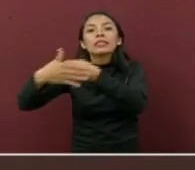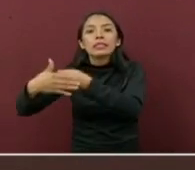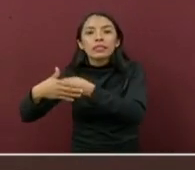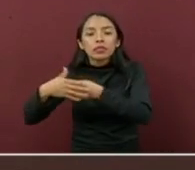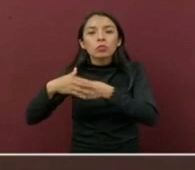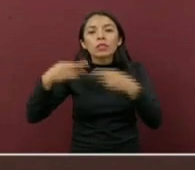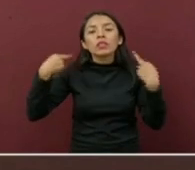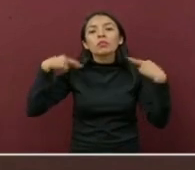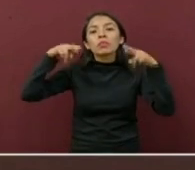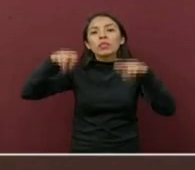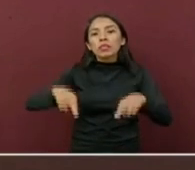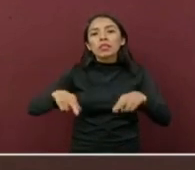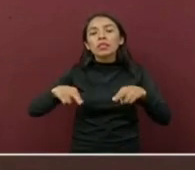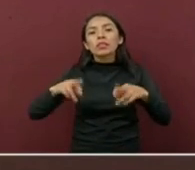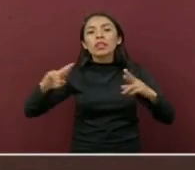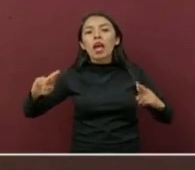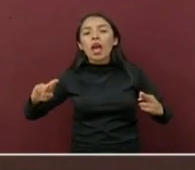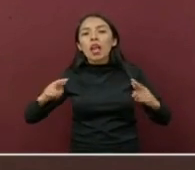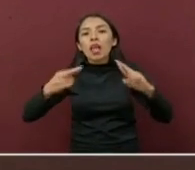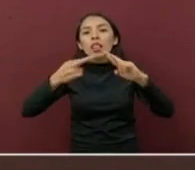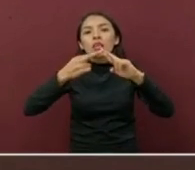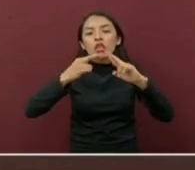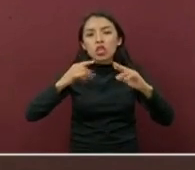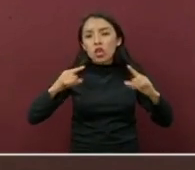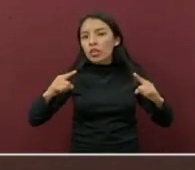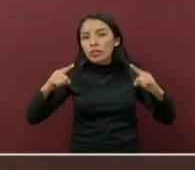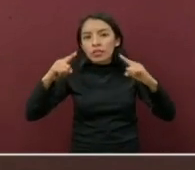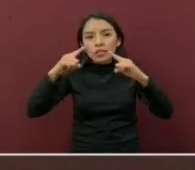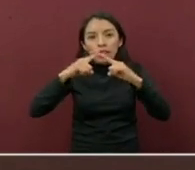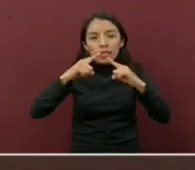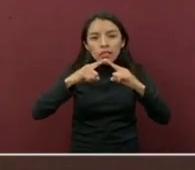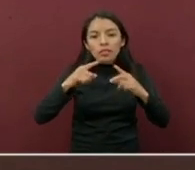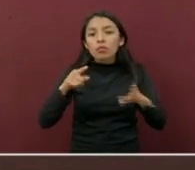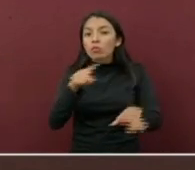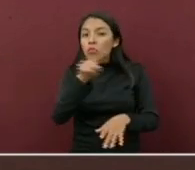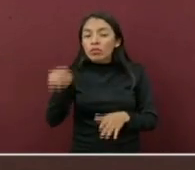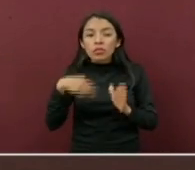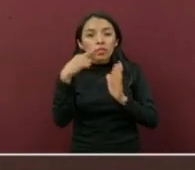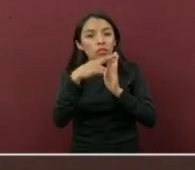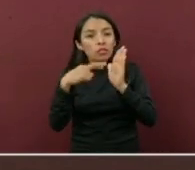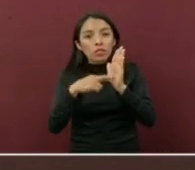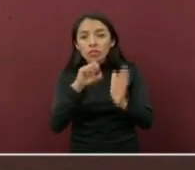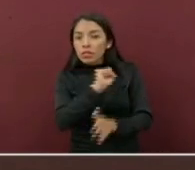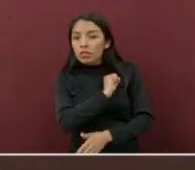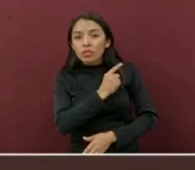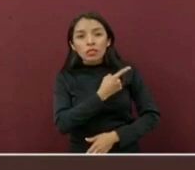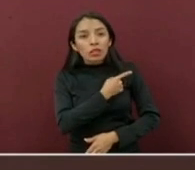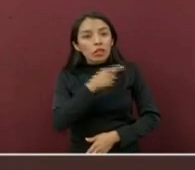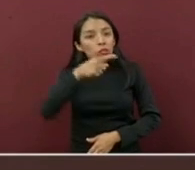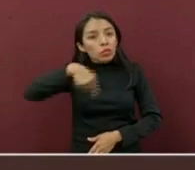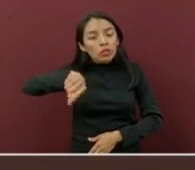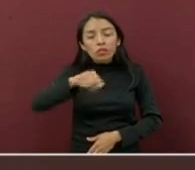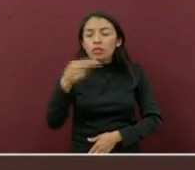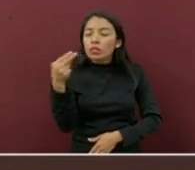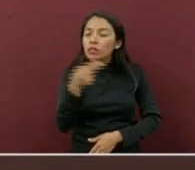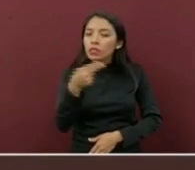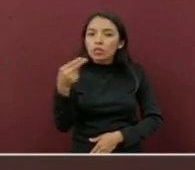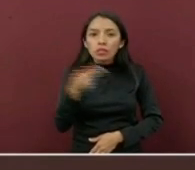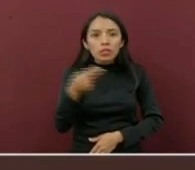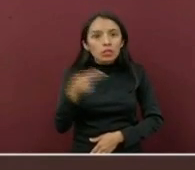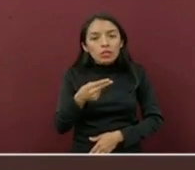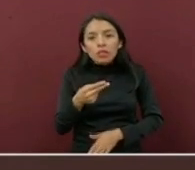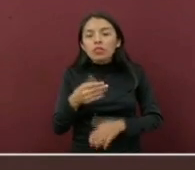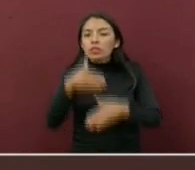para que implementen todos los protocolos de seguridad sanitaria en sus centros de reunión